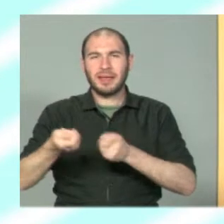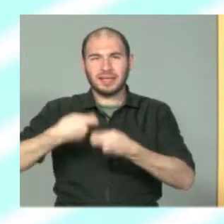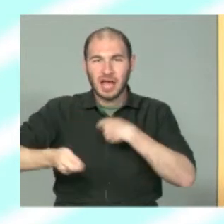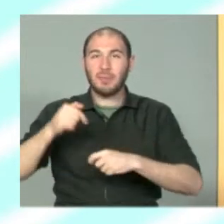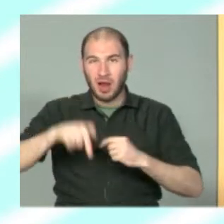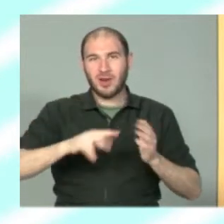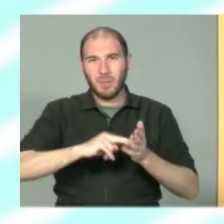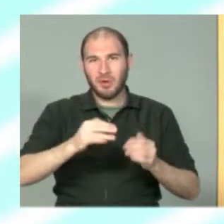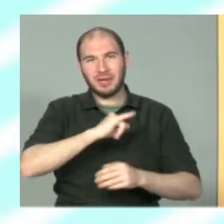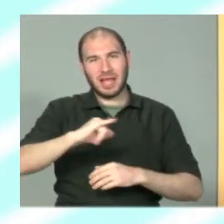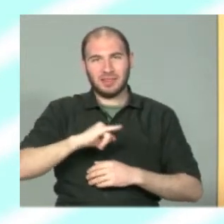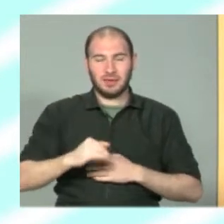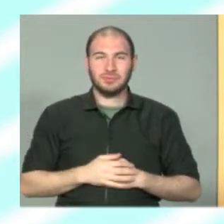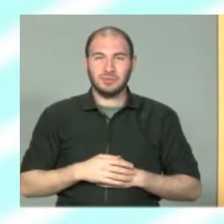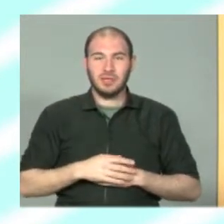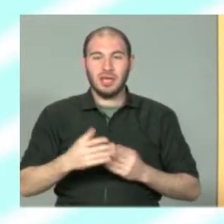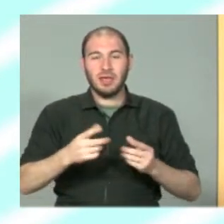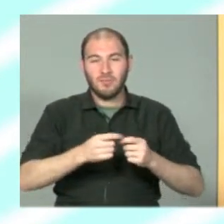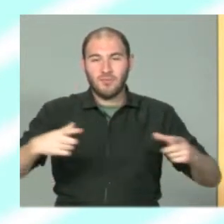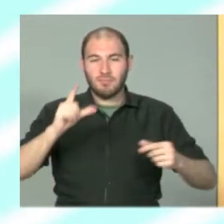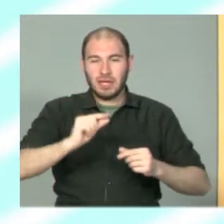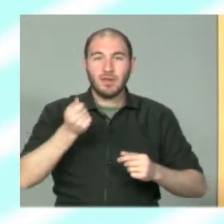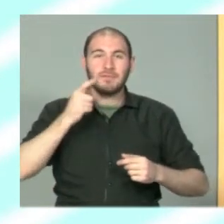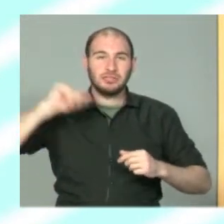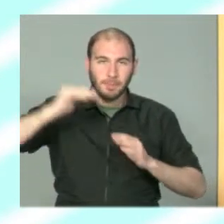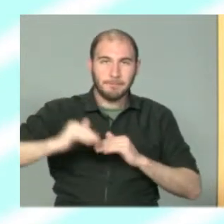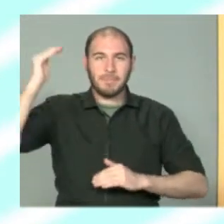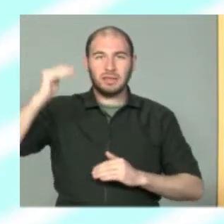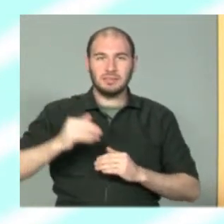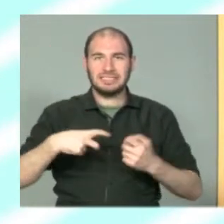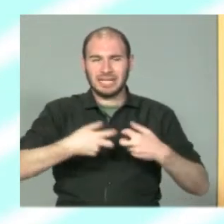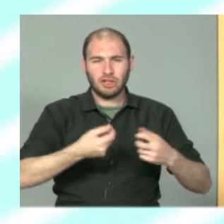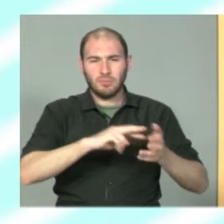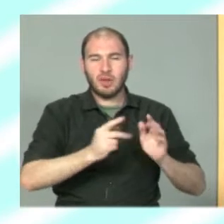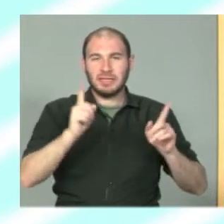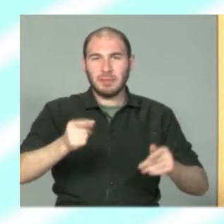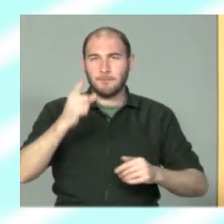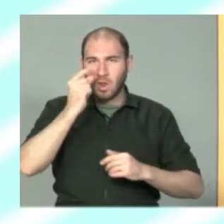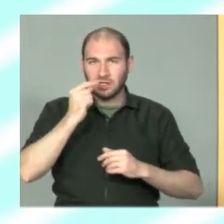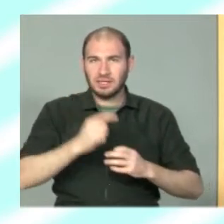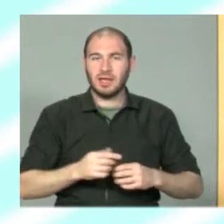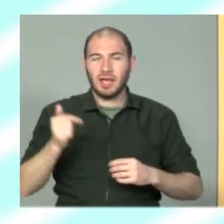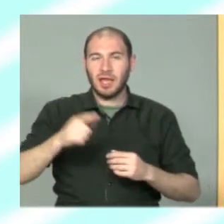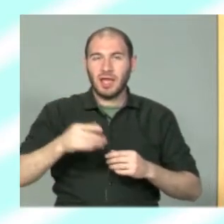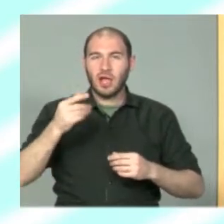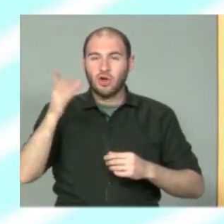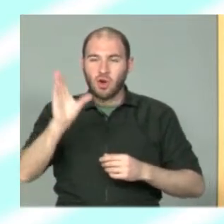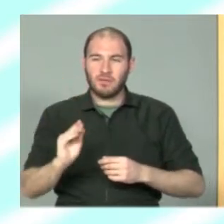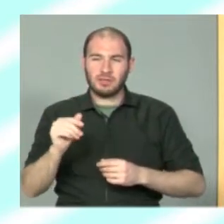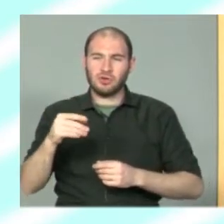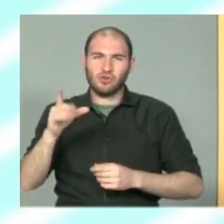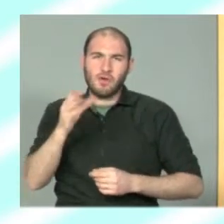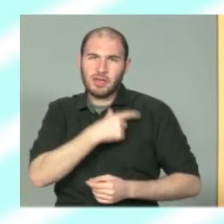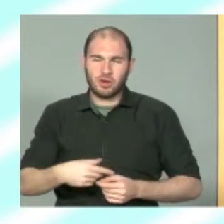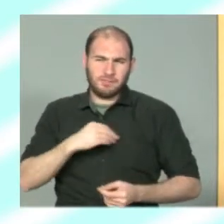sus consecuencias negativas. Menos crecimiento, más inflación, tensión con sindicatos y en la política, mayor caída de imagen del gobierno, etc.